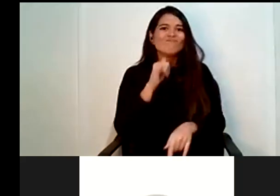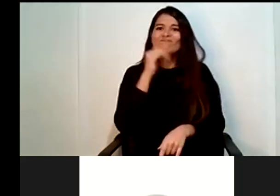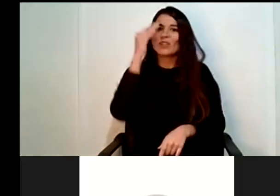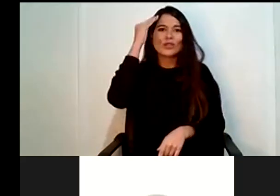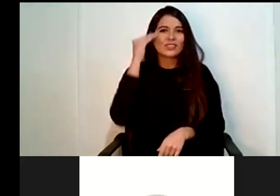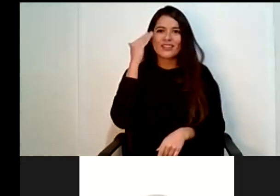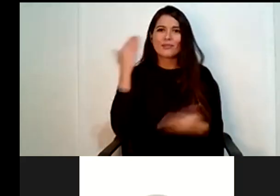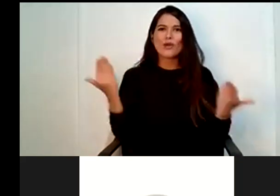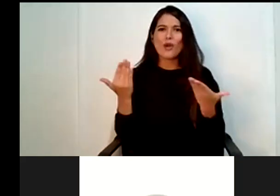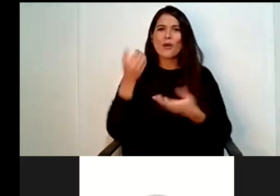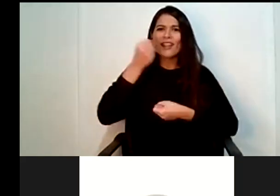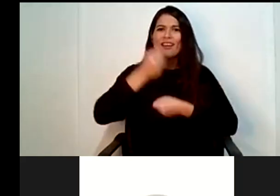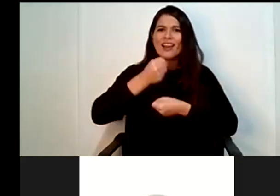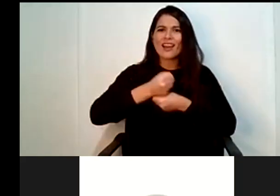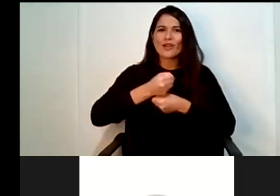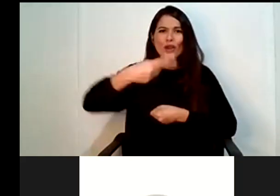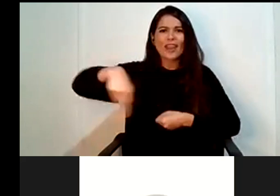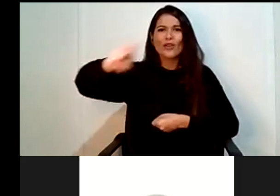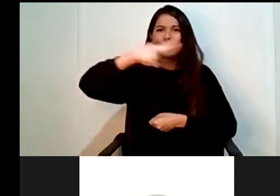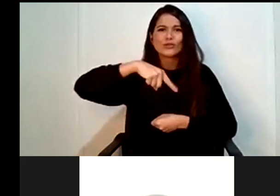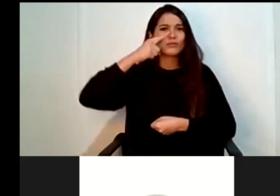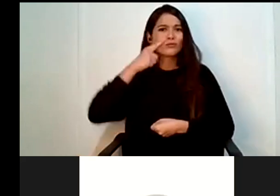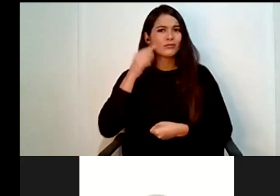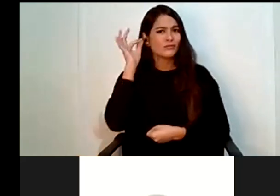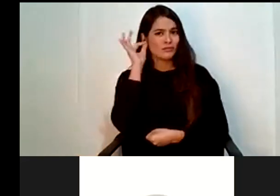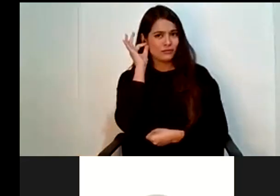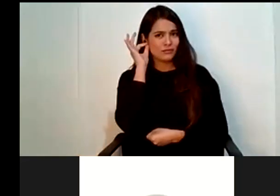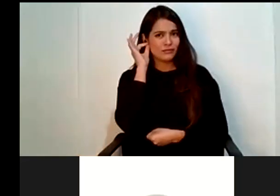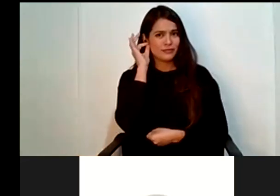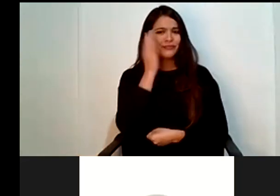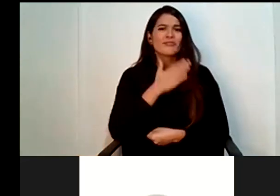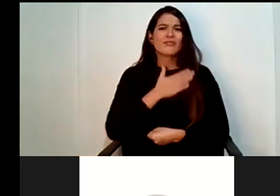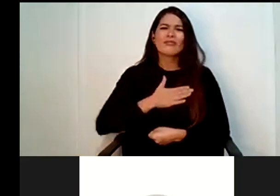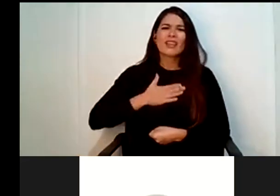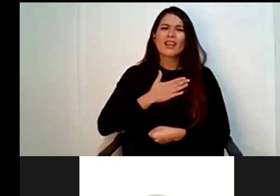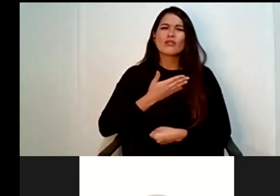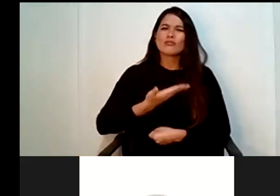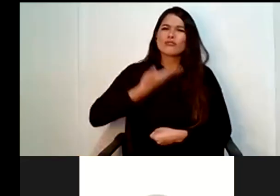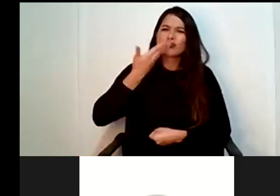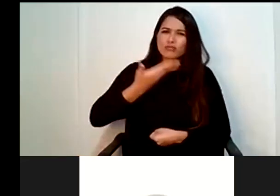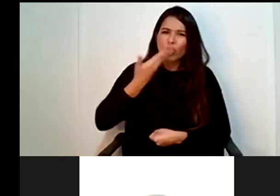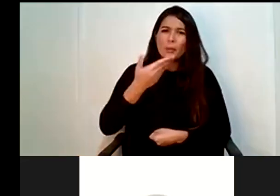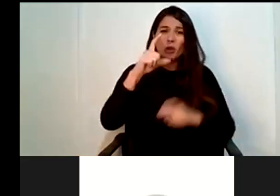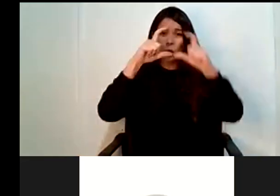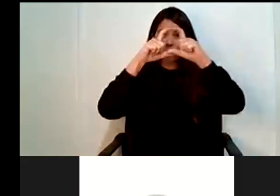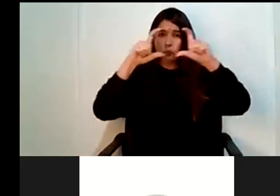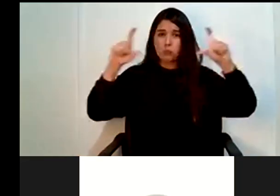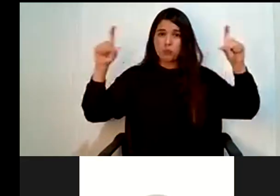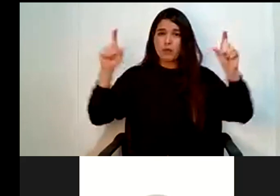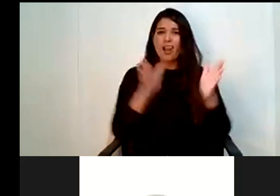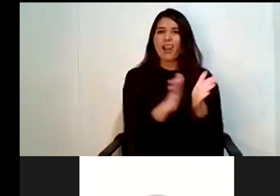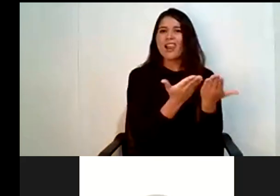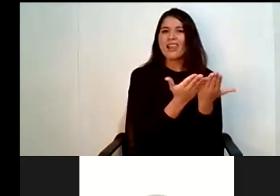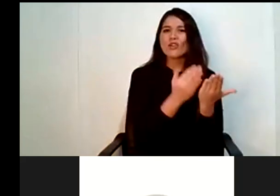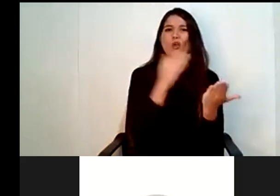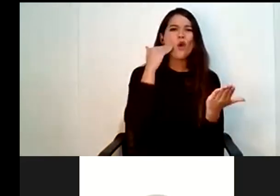ellos y ellas. Quiero compartir con ustedes un pasaje del libro El